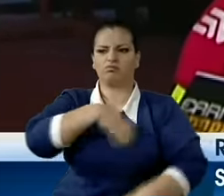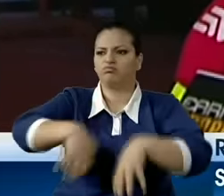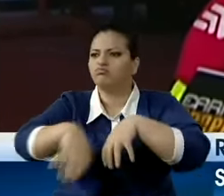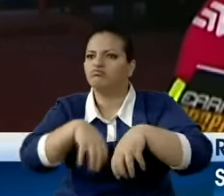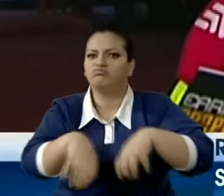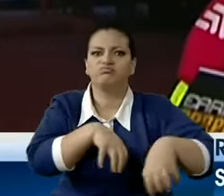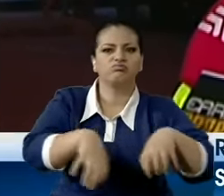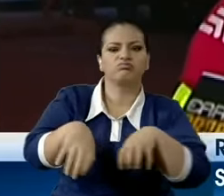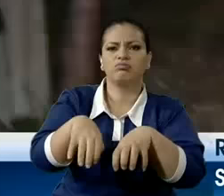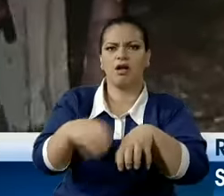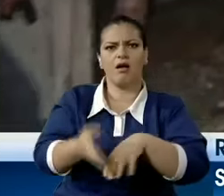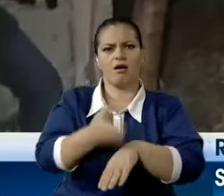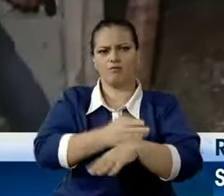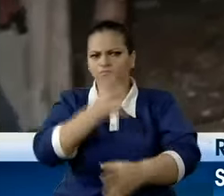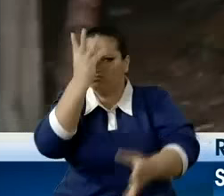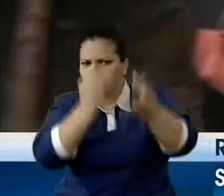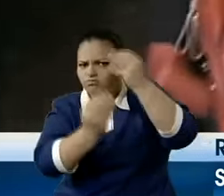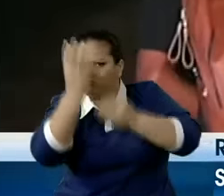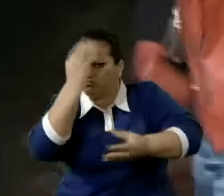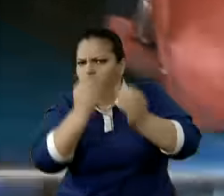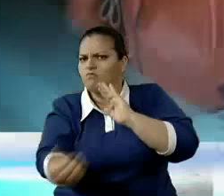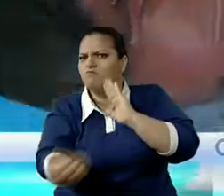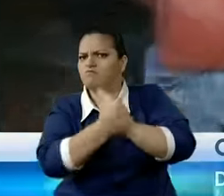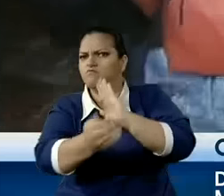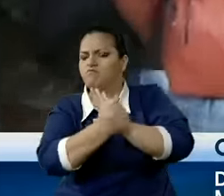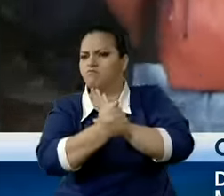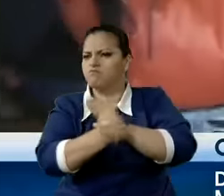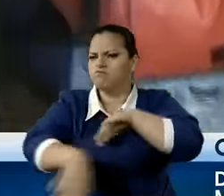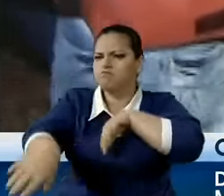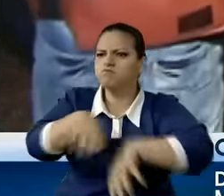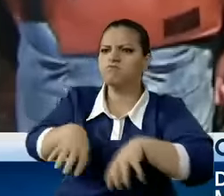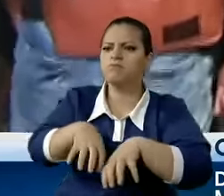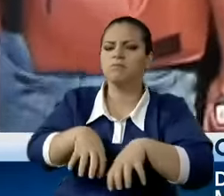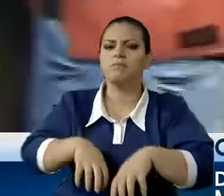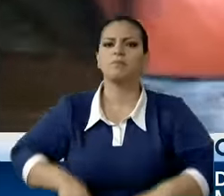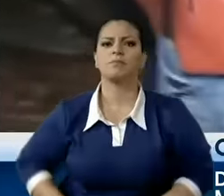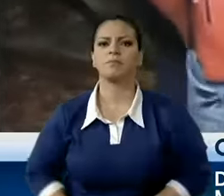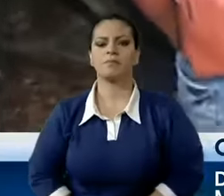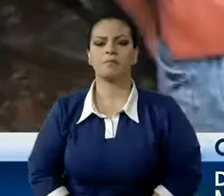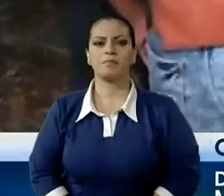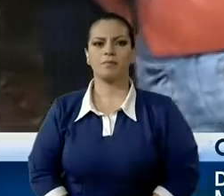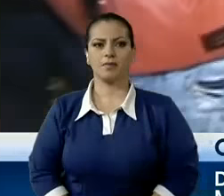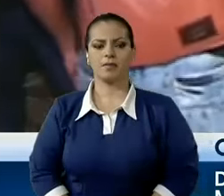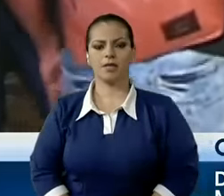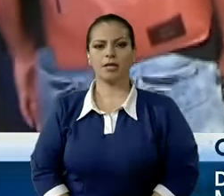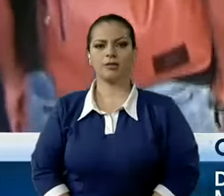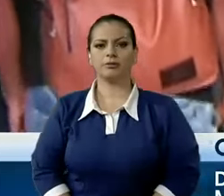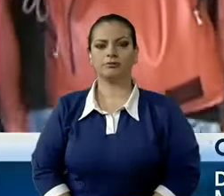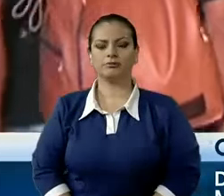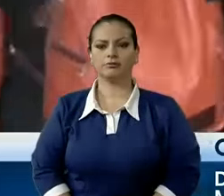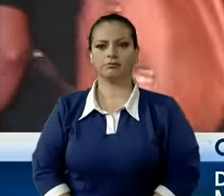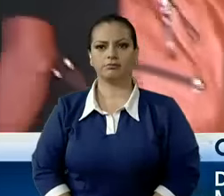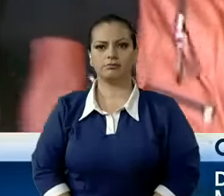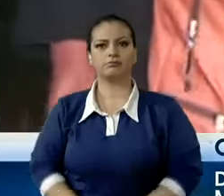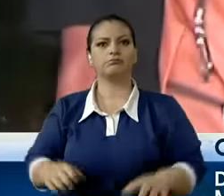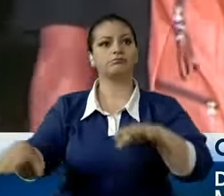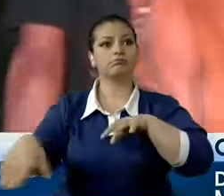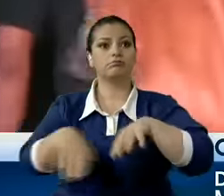debidamente capacitados. El operativo denominado